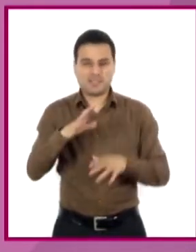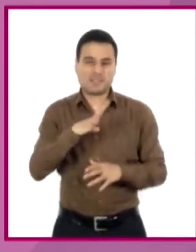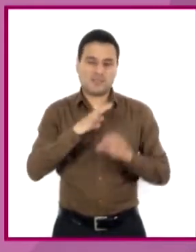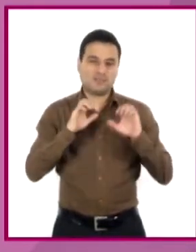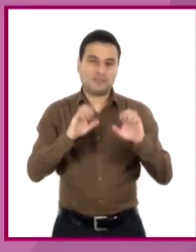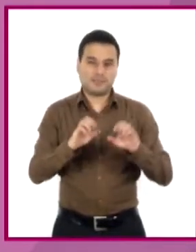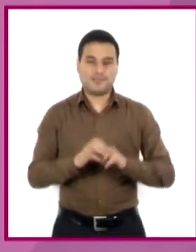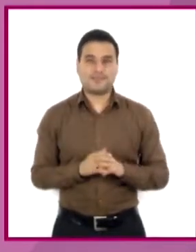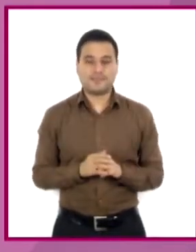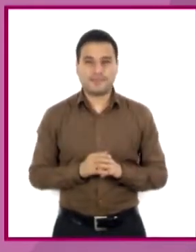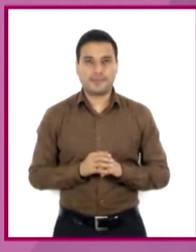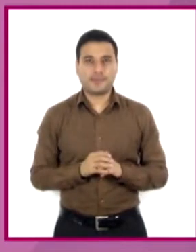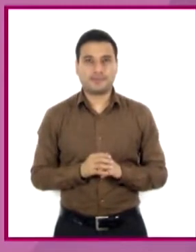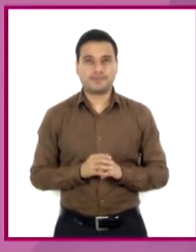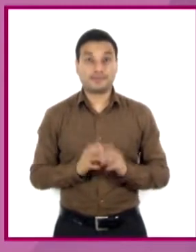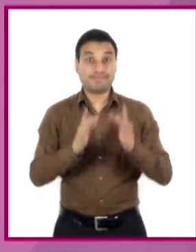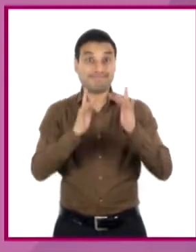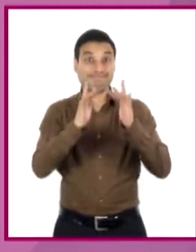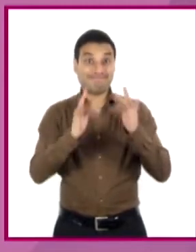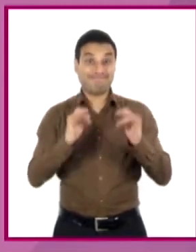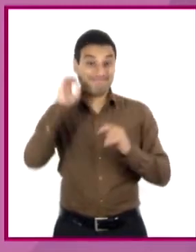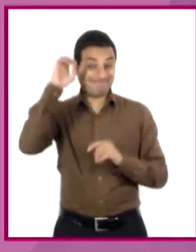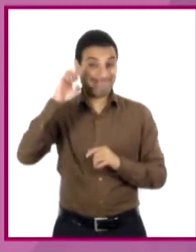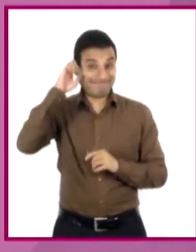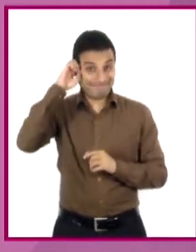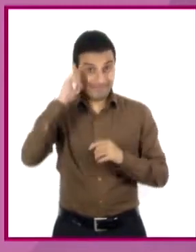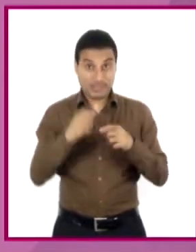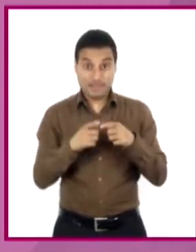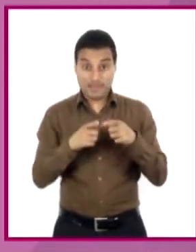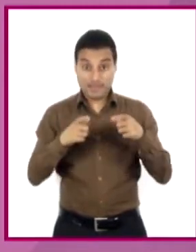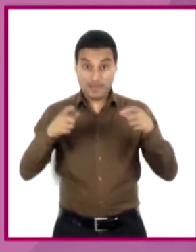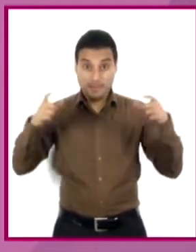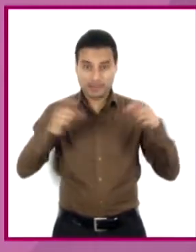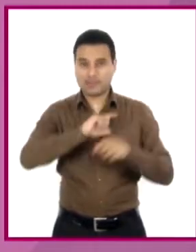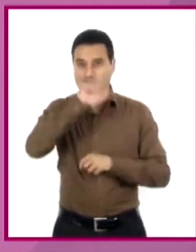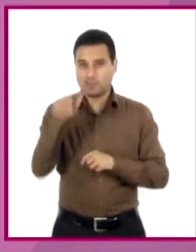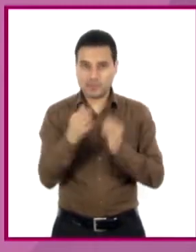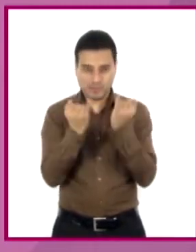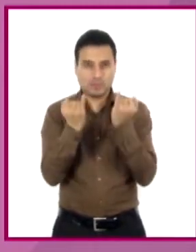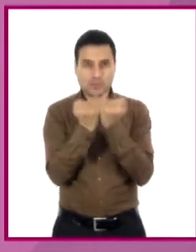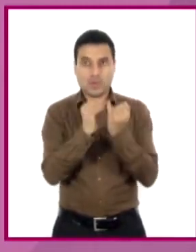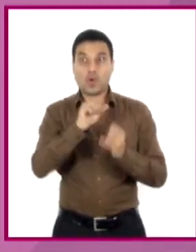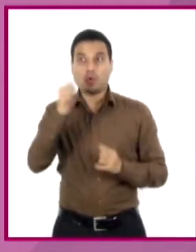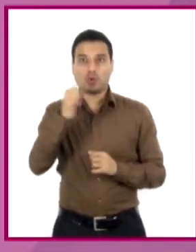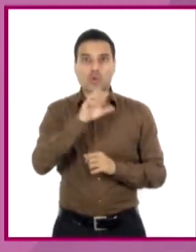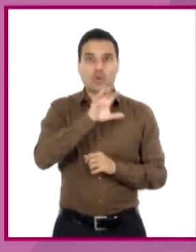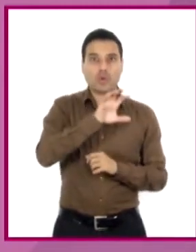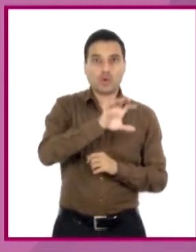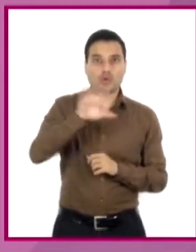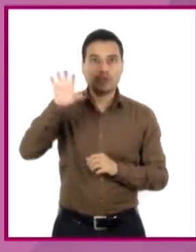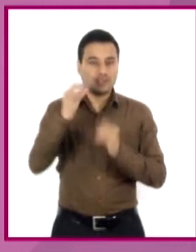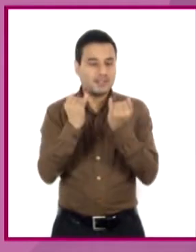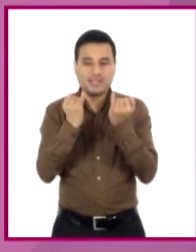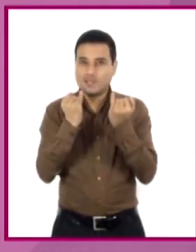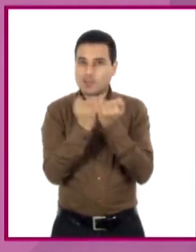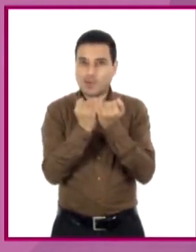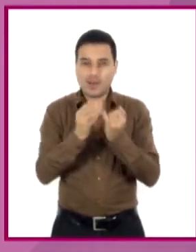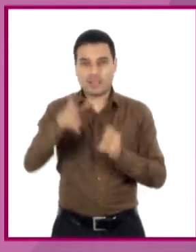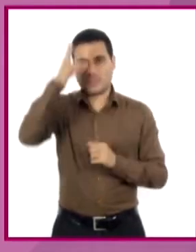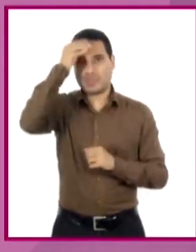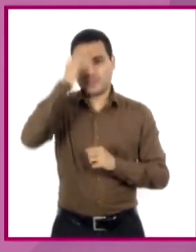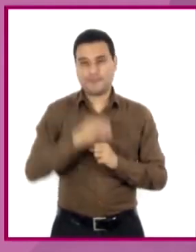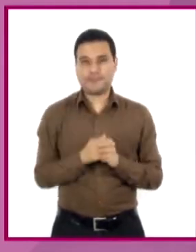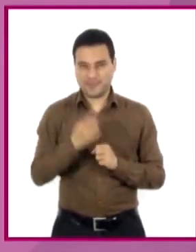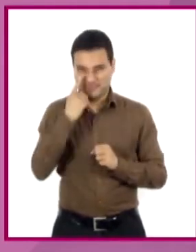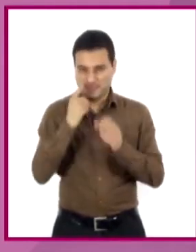Las consecuencias de la expansión del Imperio francés también se hicieron sentir en otros continentes, además de Europa. En la